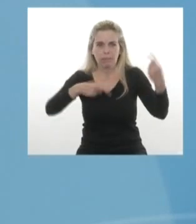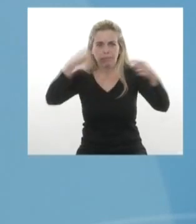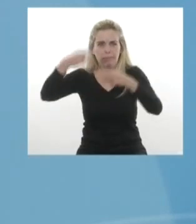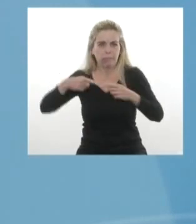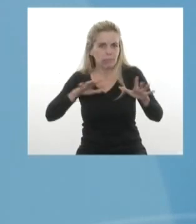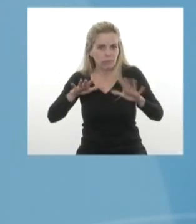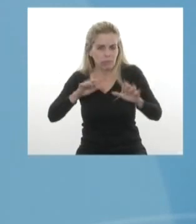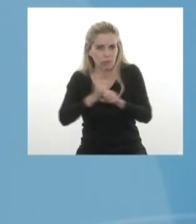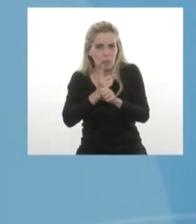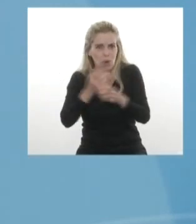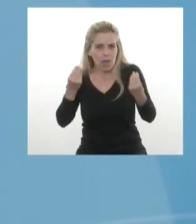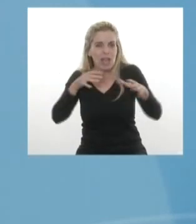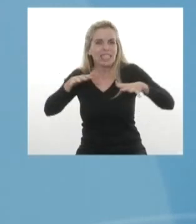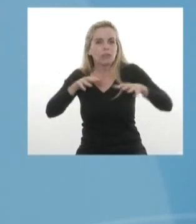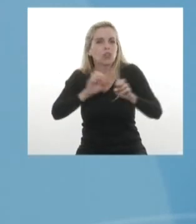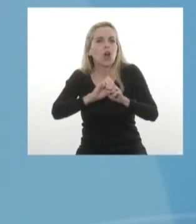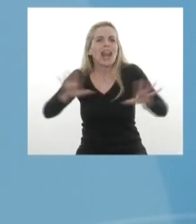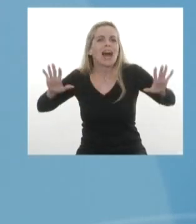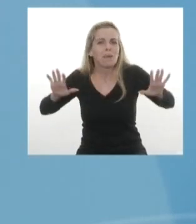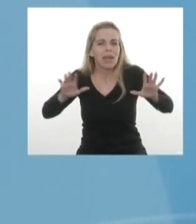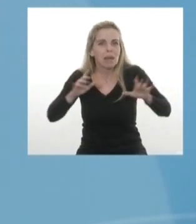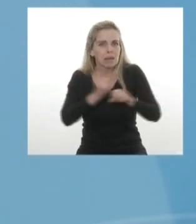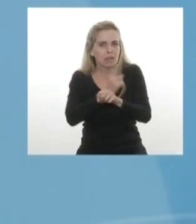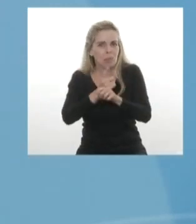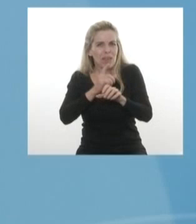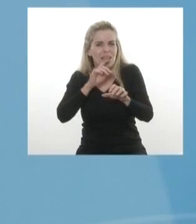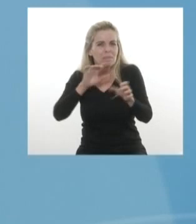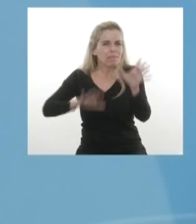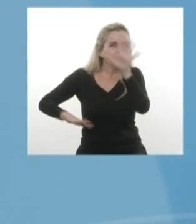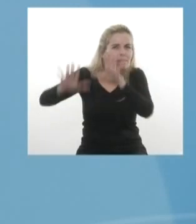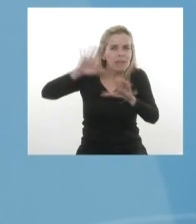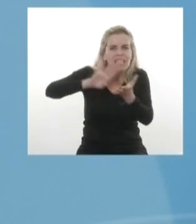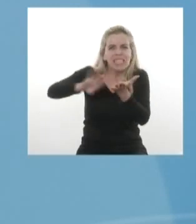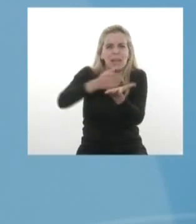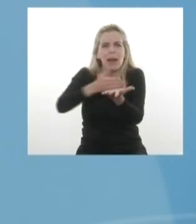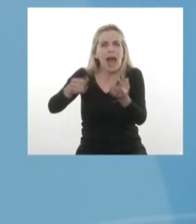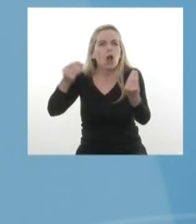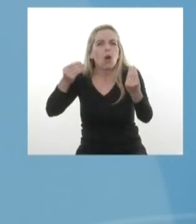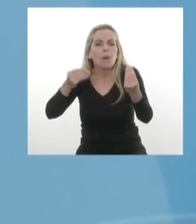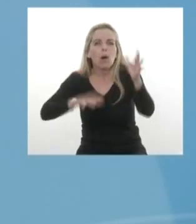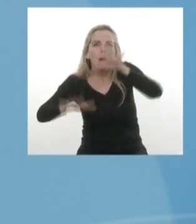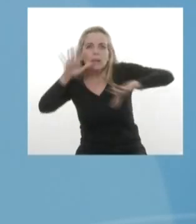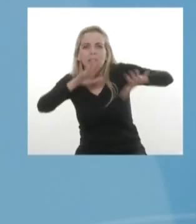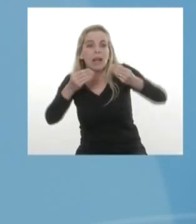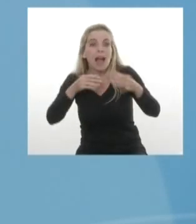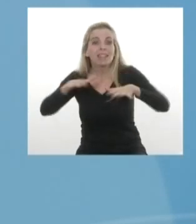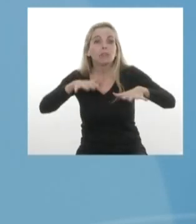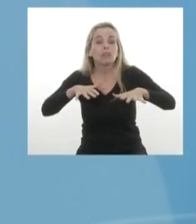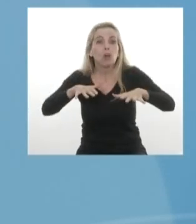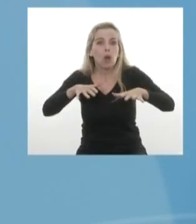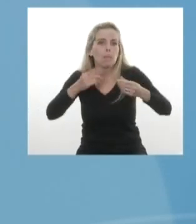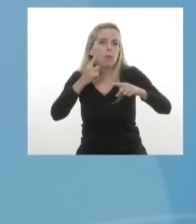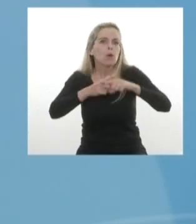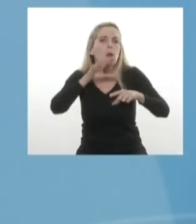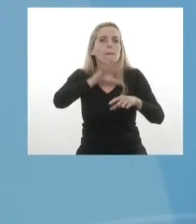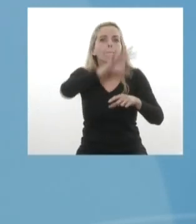grave. No se puede fragmentar la gestión de la pandemia, porque lo que sucede en cada